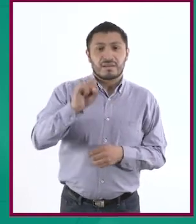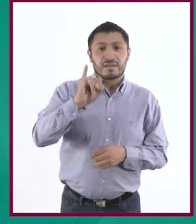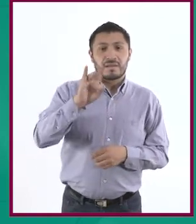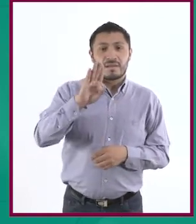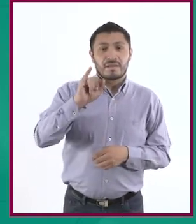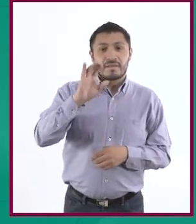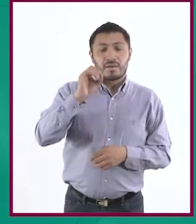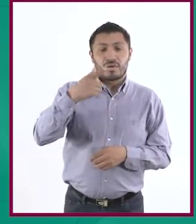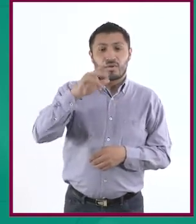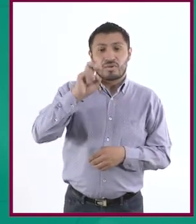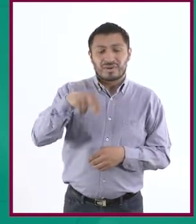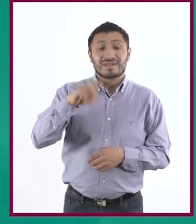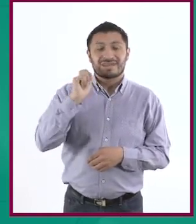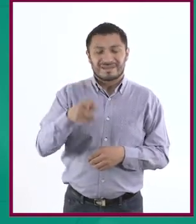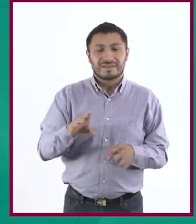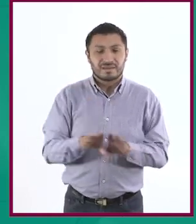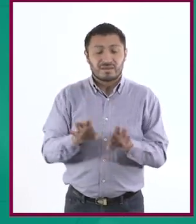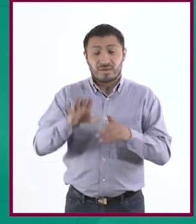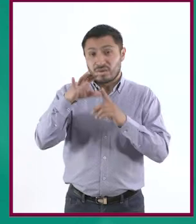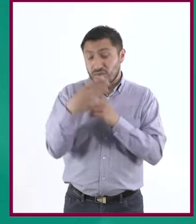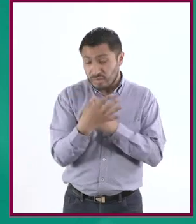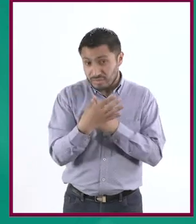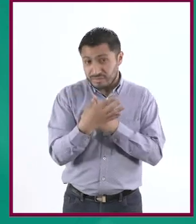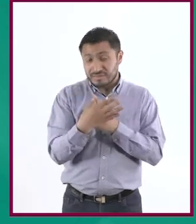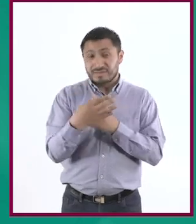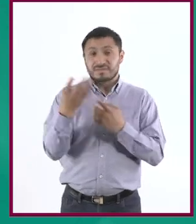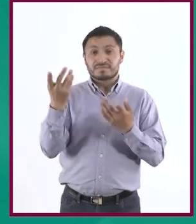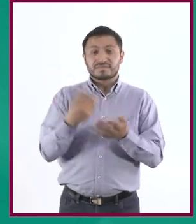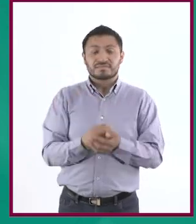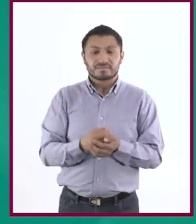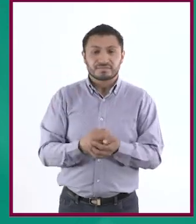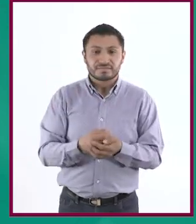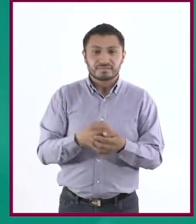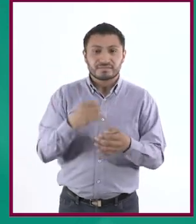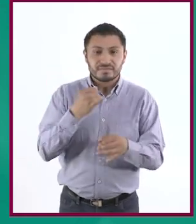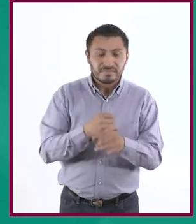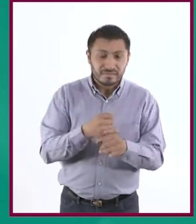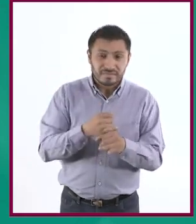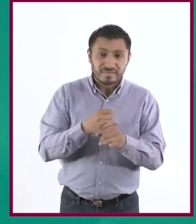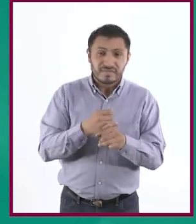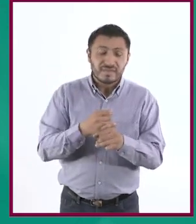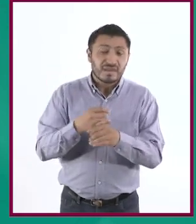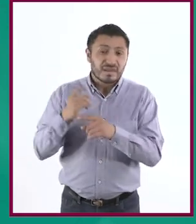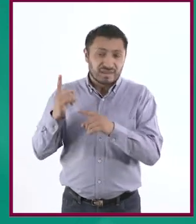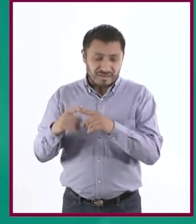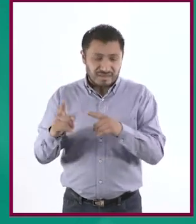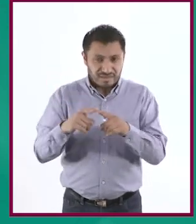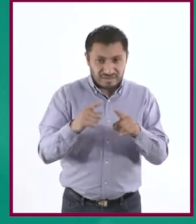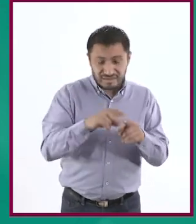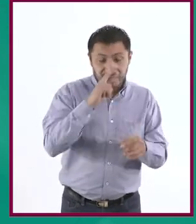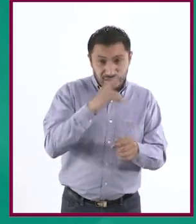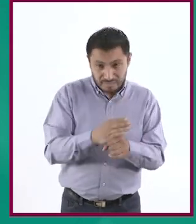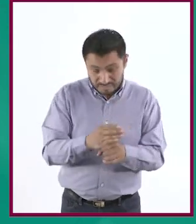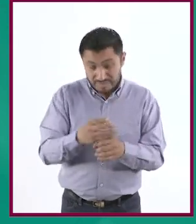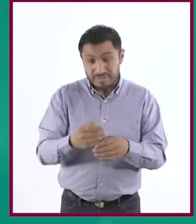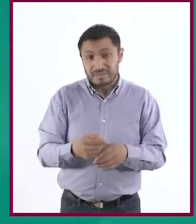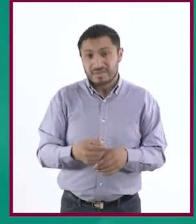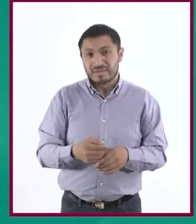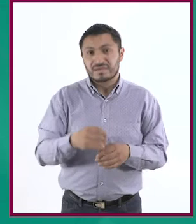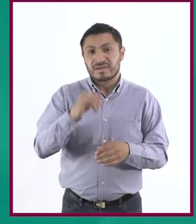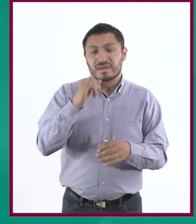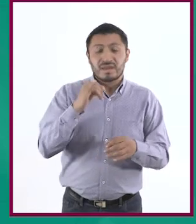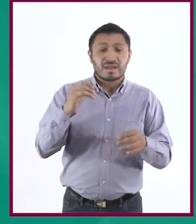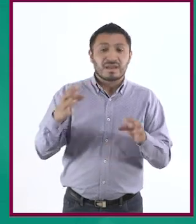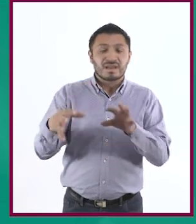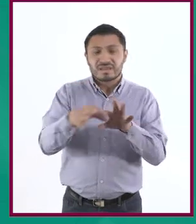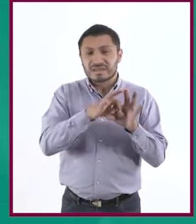Comisión Intersecretarial de Bioseguridad y Organismos Genéticamente Modificados. Es